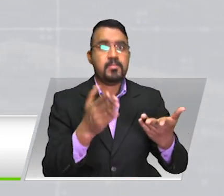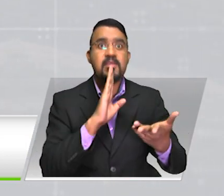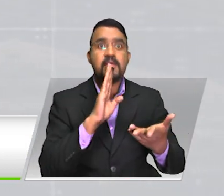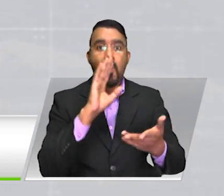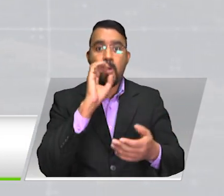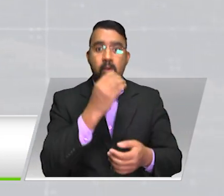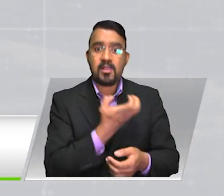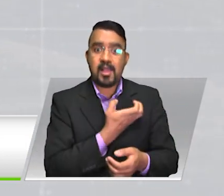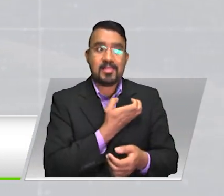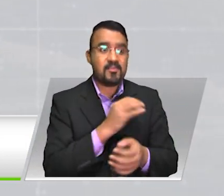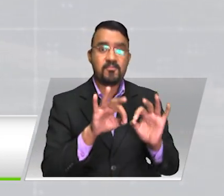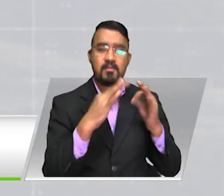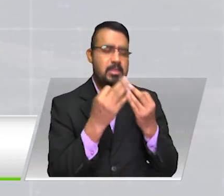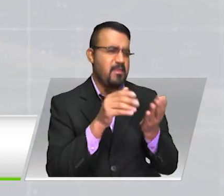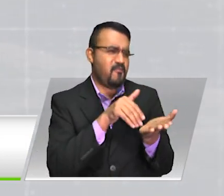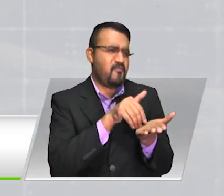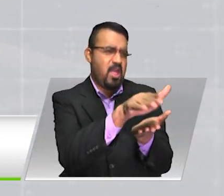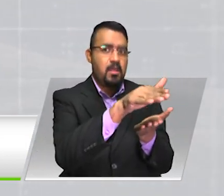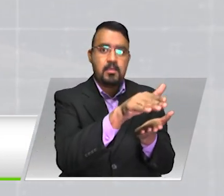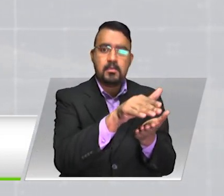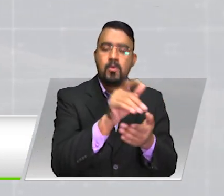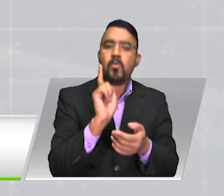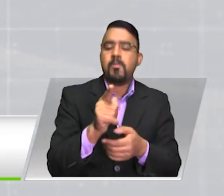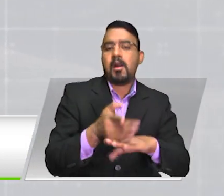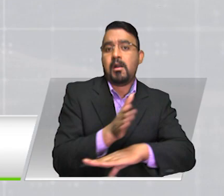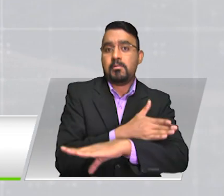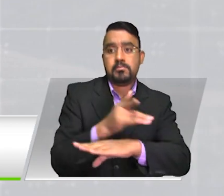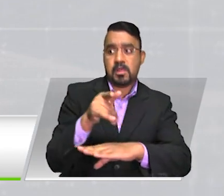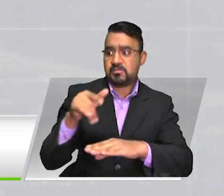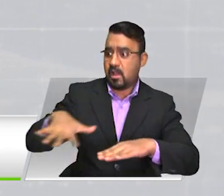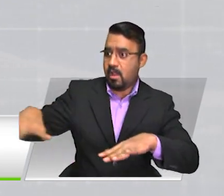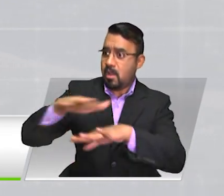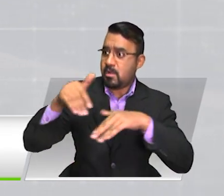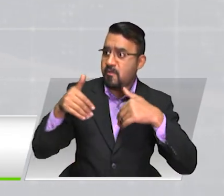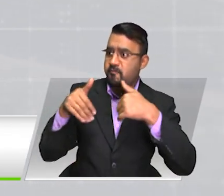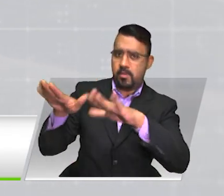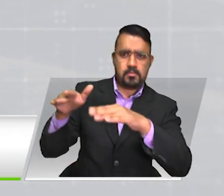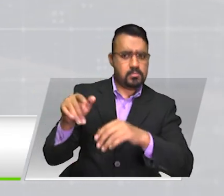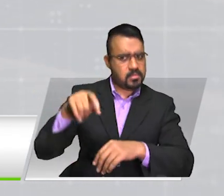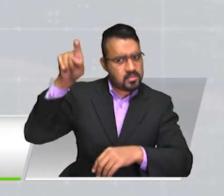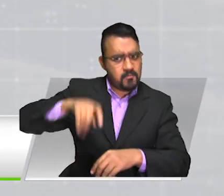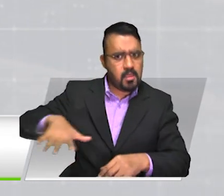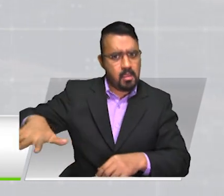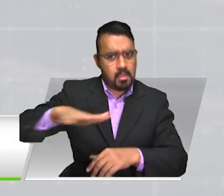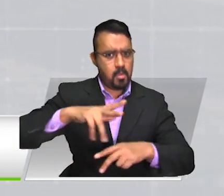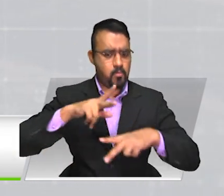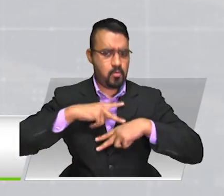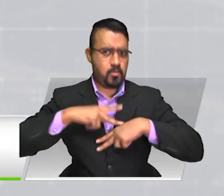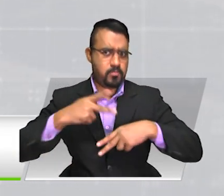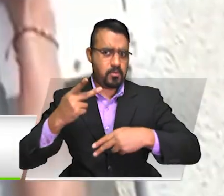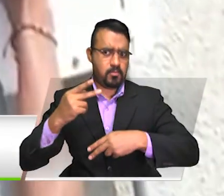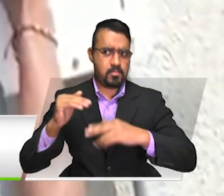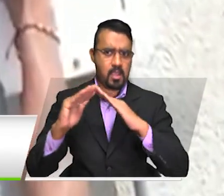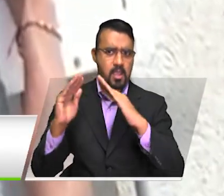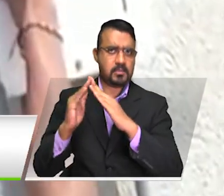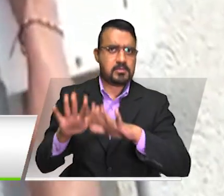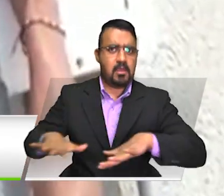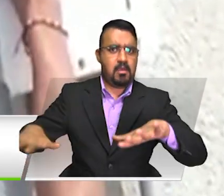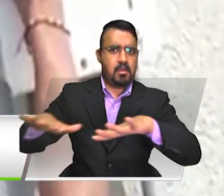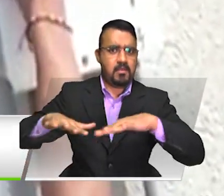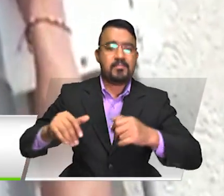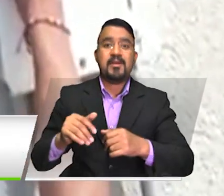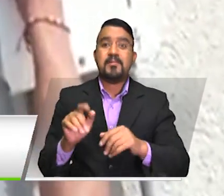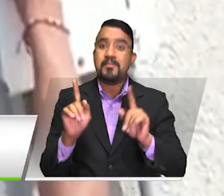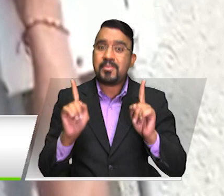La petición de quienes se pronunciaron es que se les entregue en propiedad el terreno y vivienda digna. El alcalde Jorge Augusto Tobón señala que las